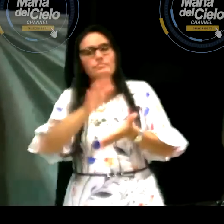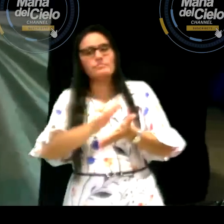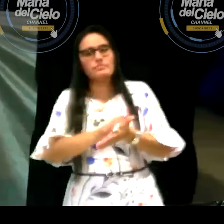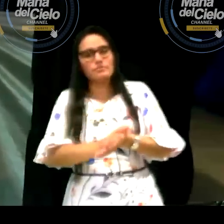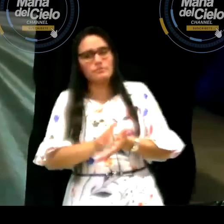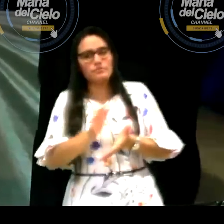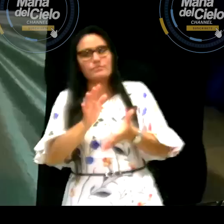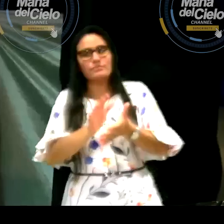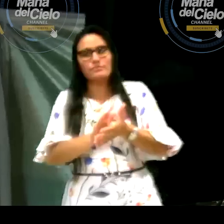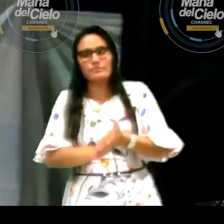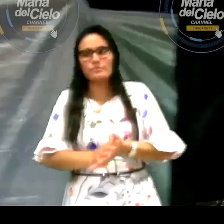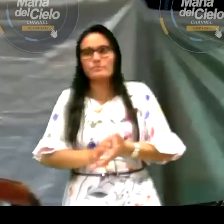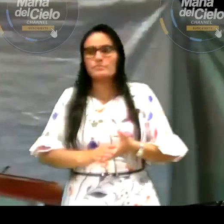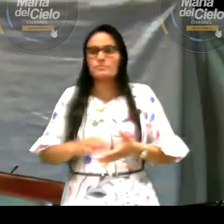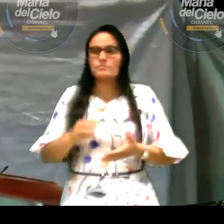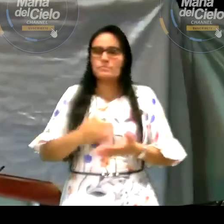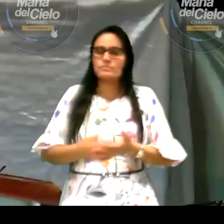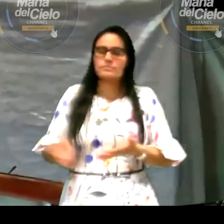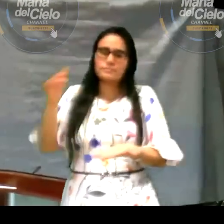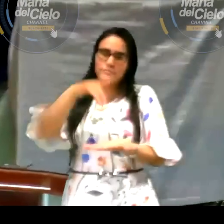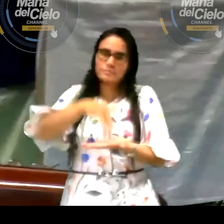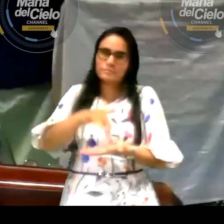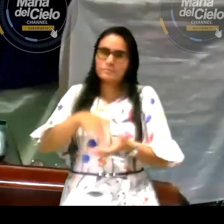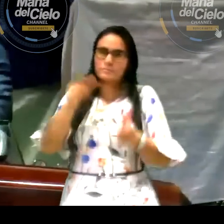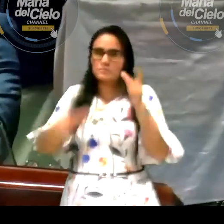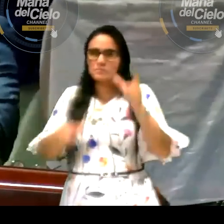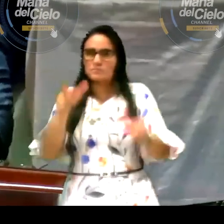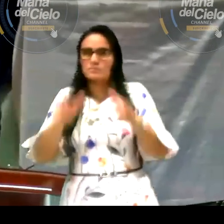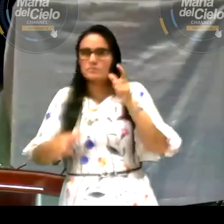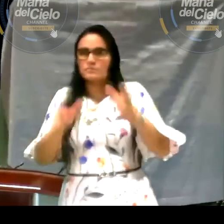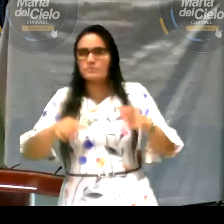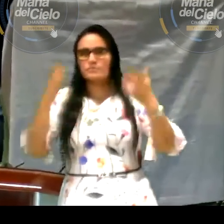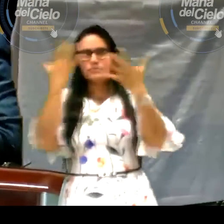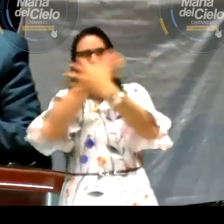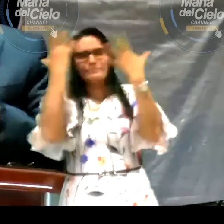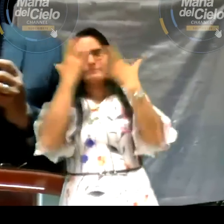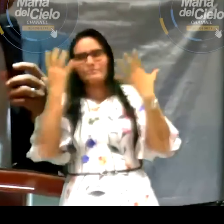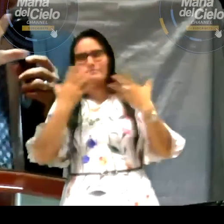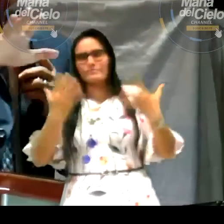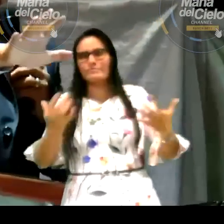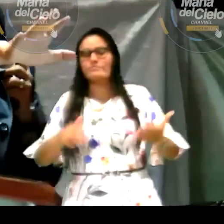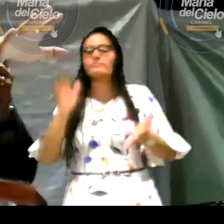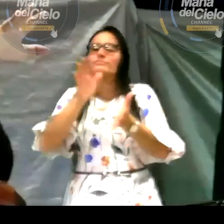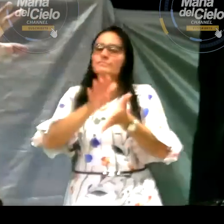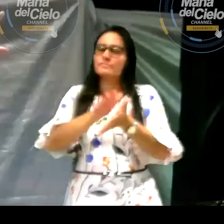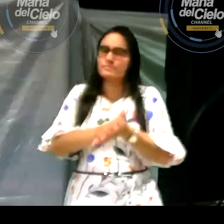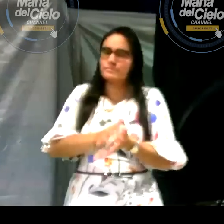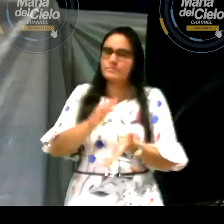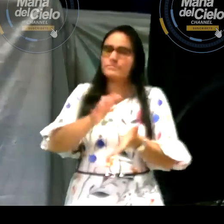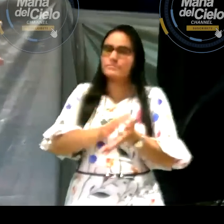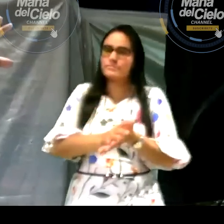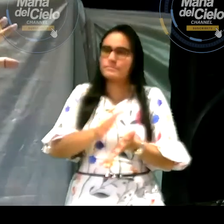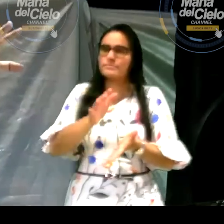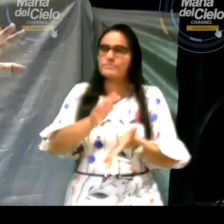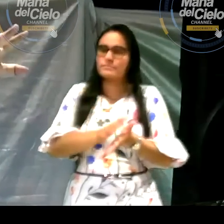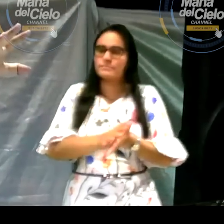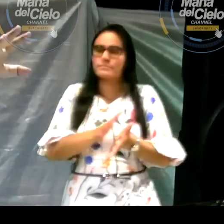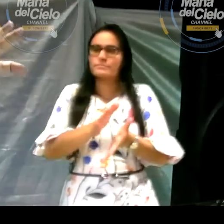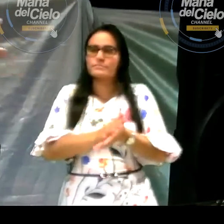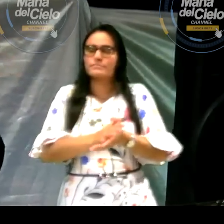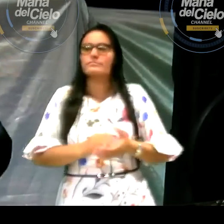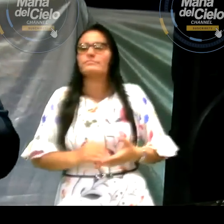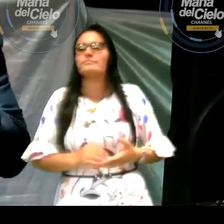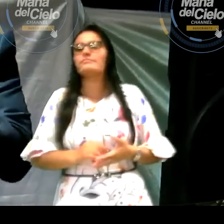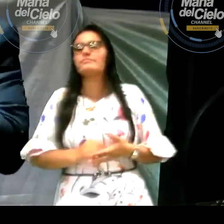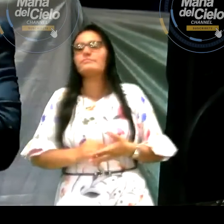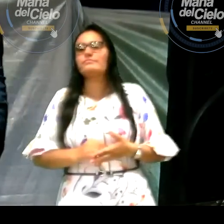Tranquilo. Aquí hay gente que está desesperada y quisiera huir. Tranquilo. Hay algo por hacer todavía. No